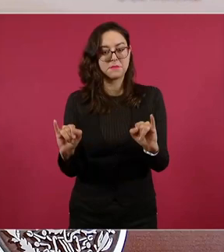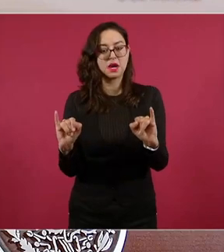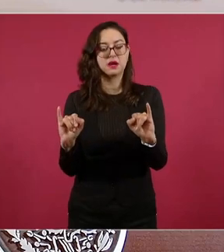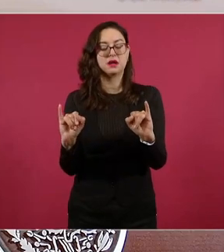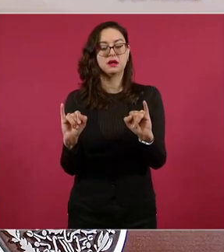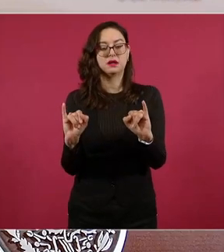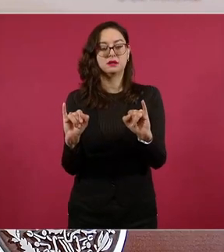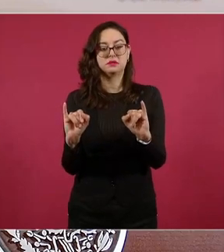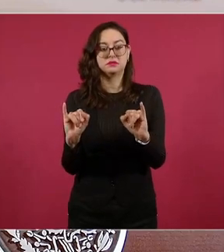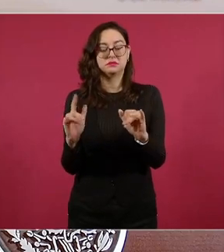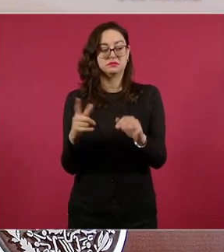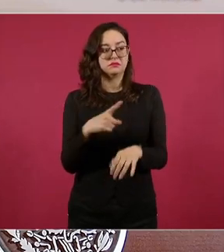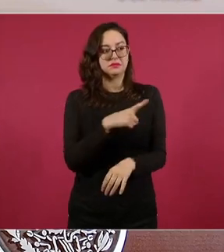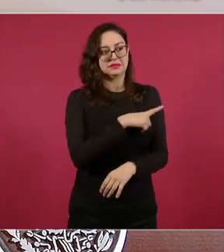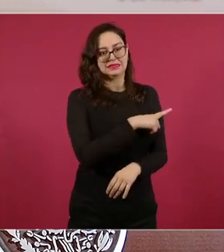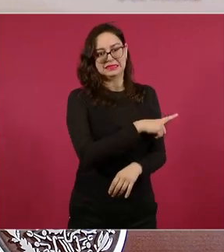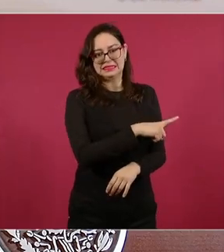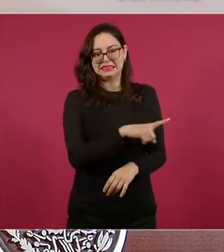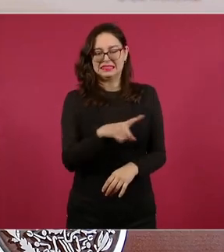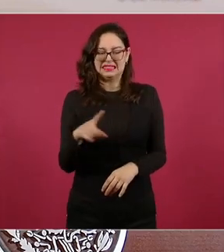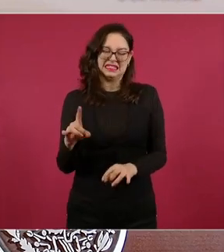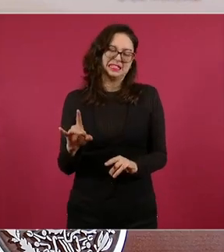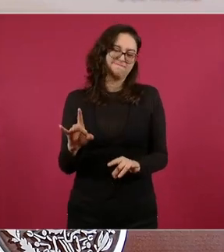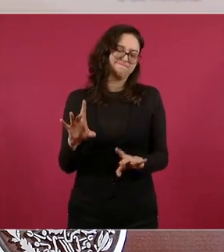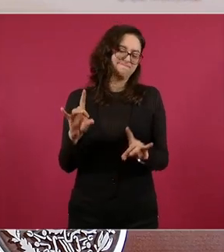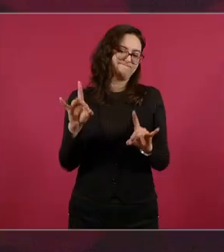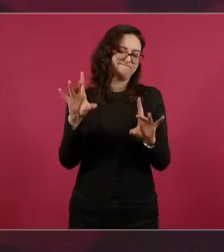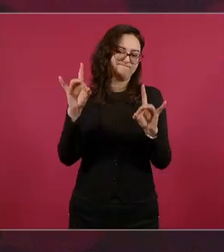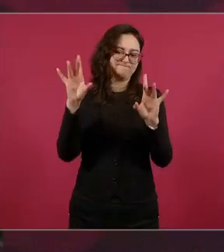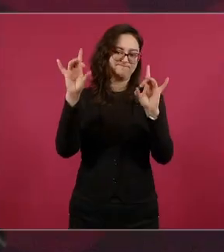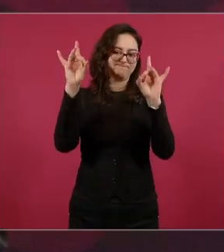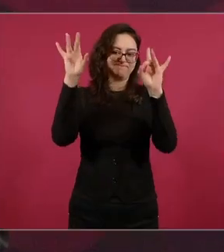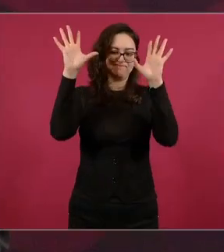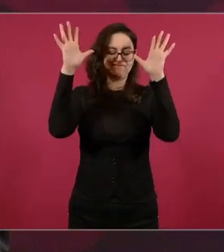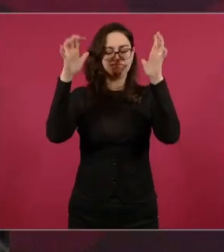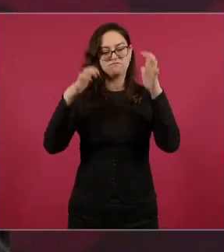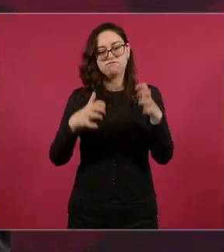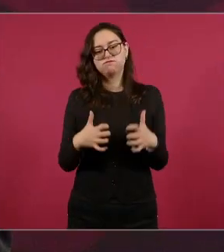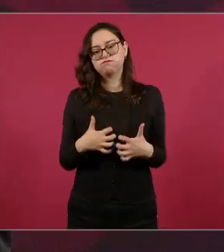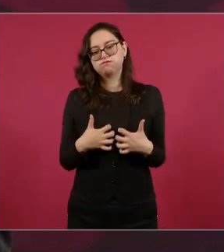se pusieron enojadísimos